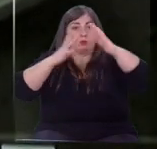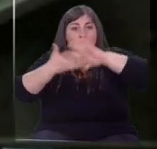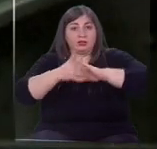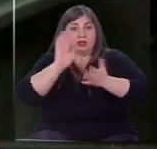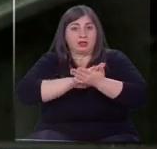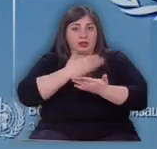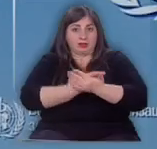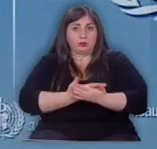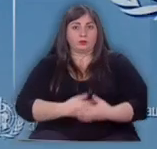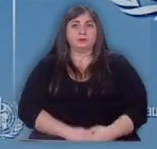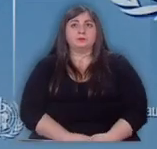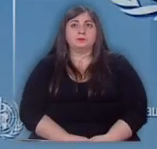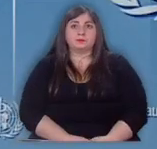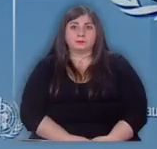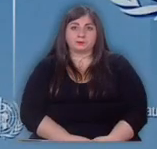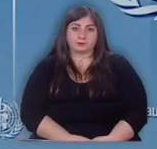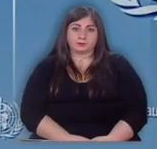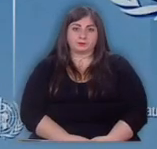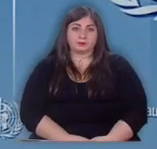Salud.